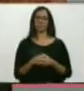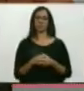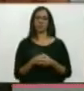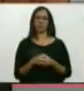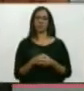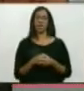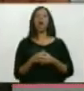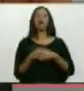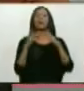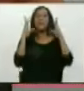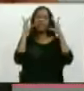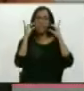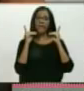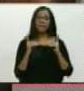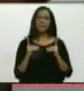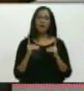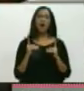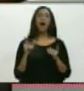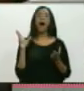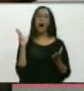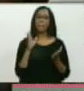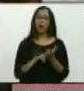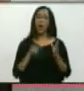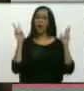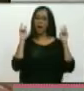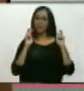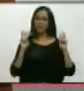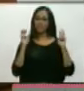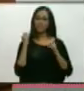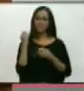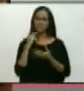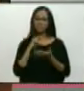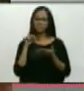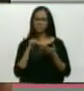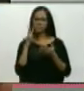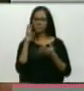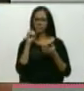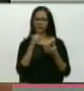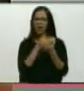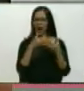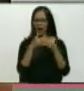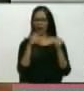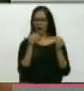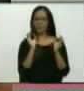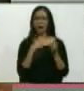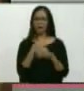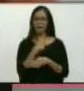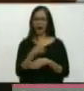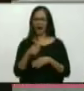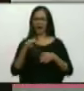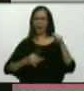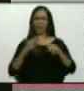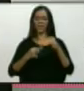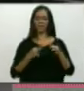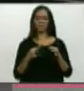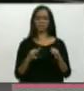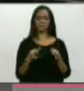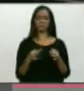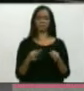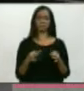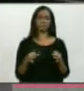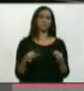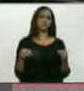que aprobó la supuesta asamblea 20 millones de dólares para pagarle a los abogados en los